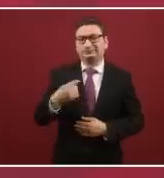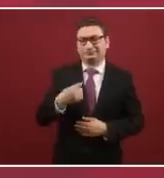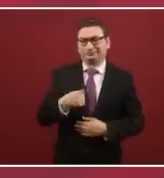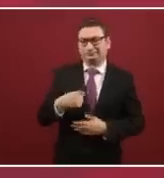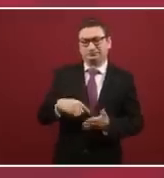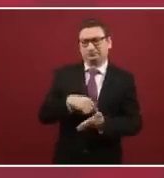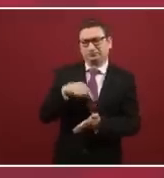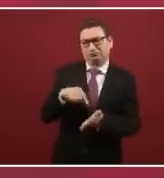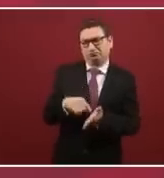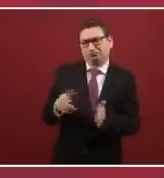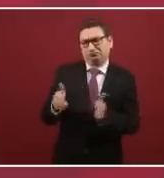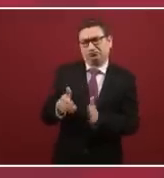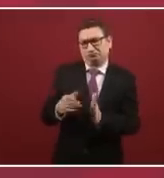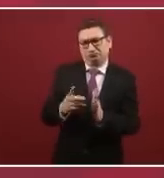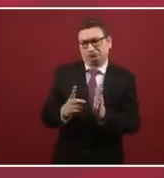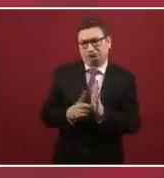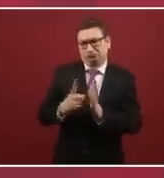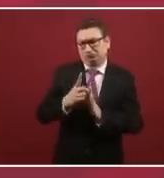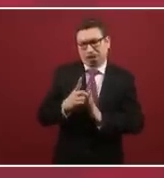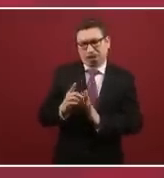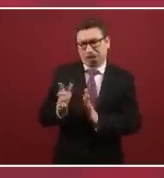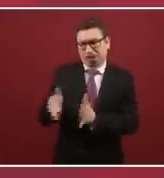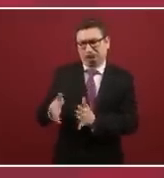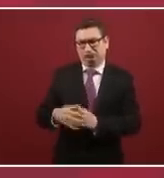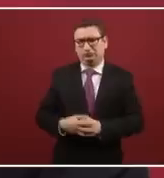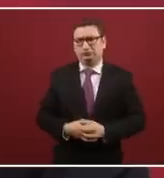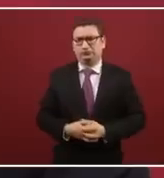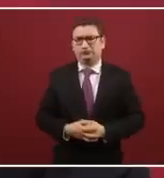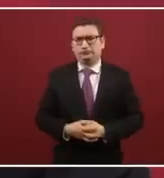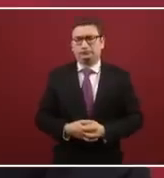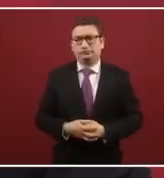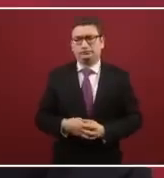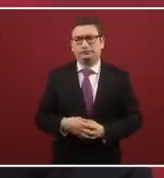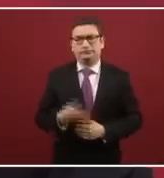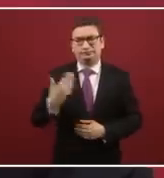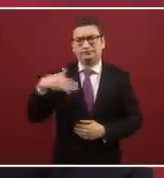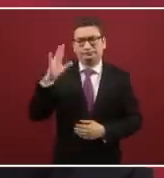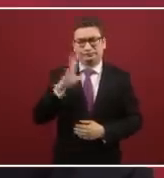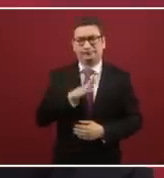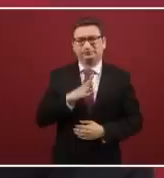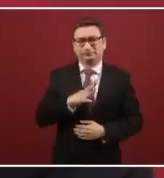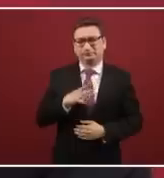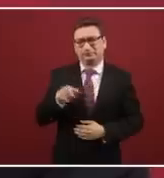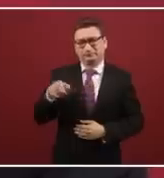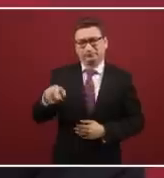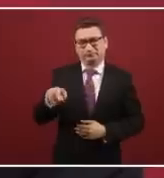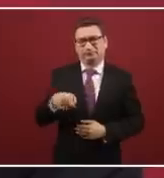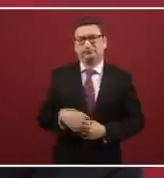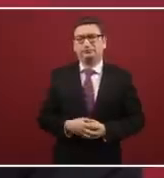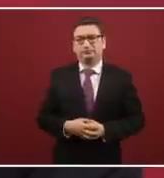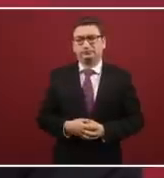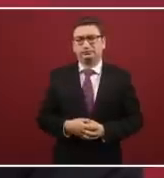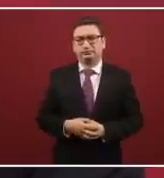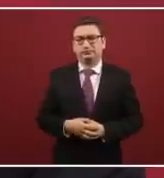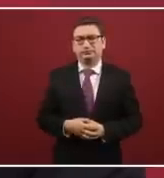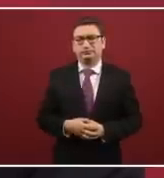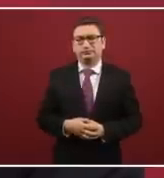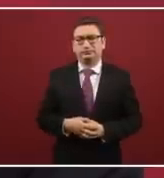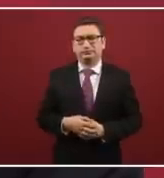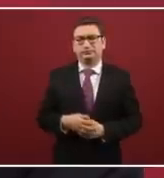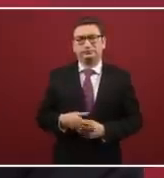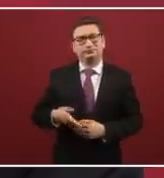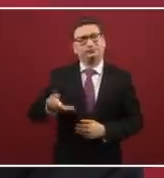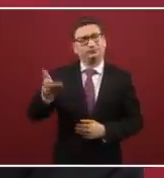reducido, en un departamento que existía desde la época del